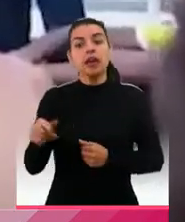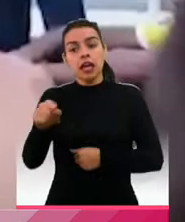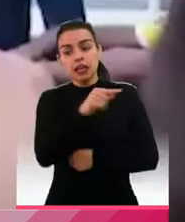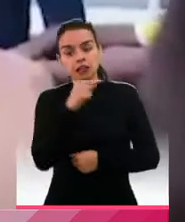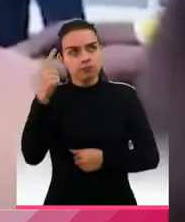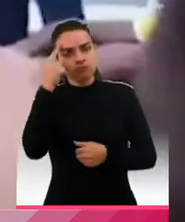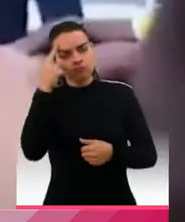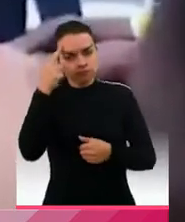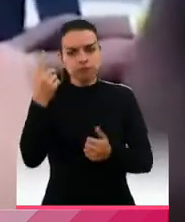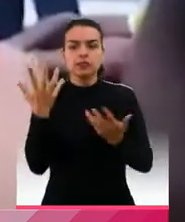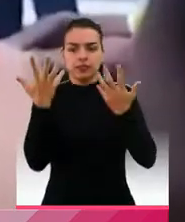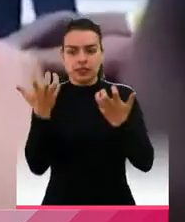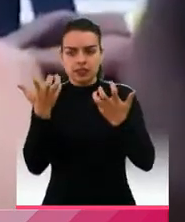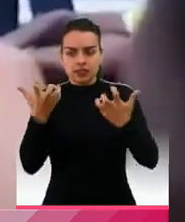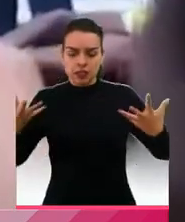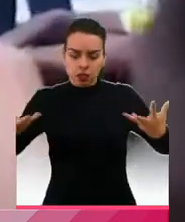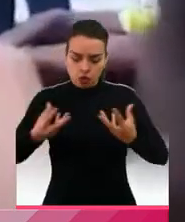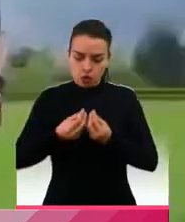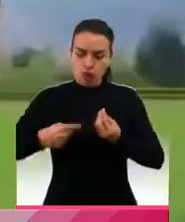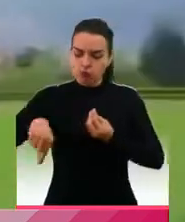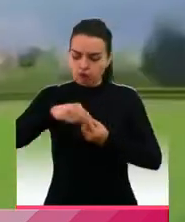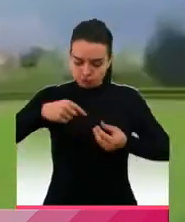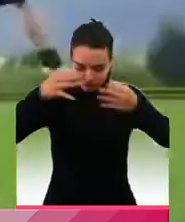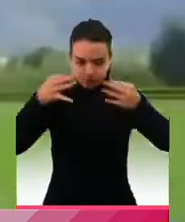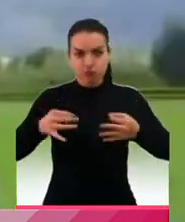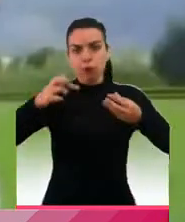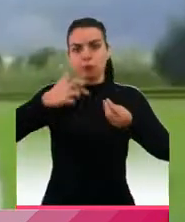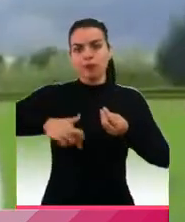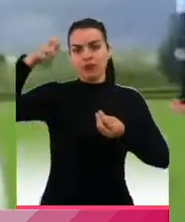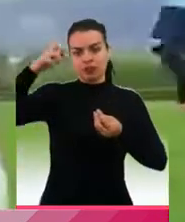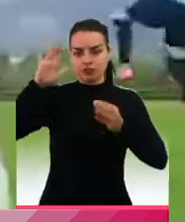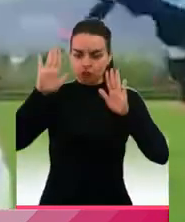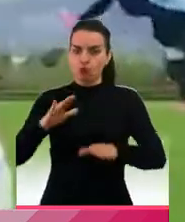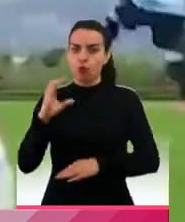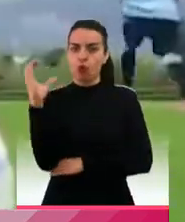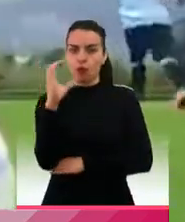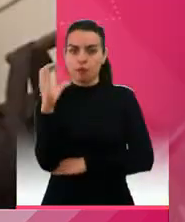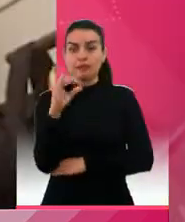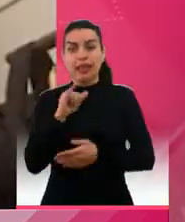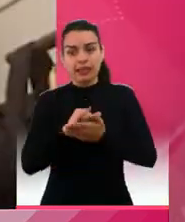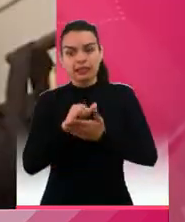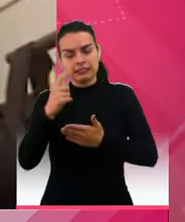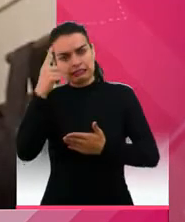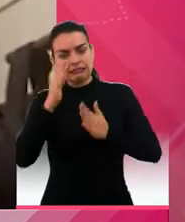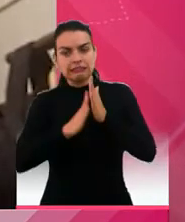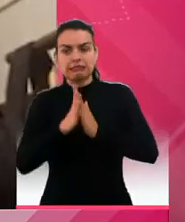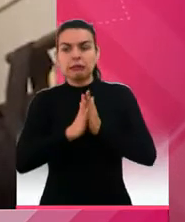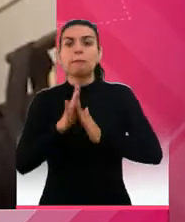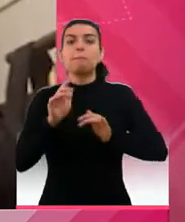en un equipo de fútbol profesional colombiano y la posibilidad está más latente que nunca. Se presentó